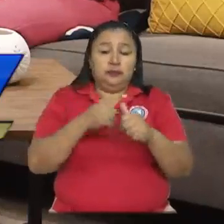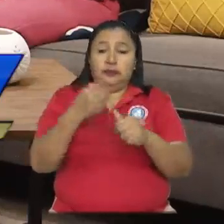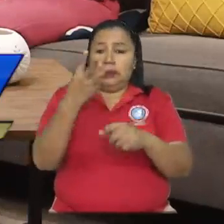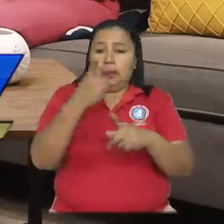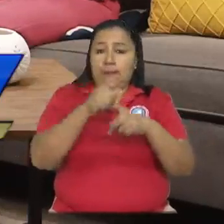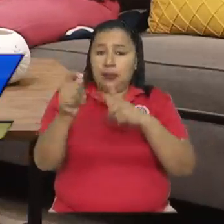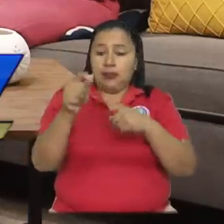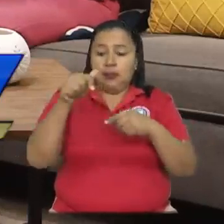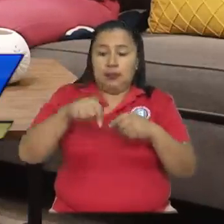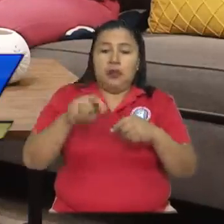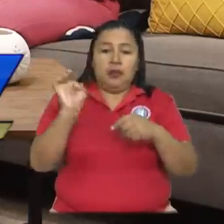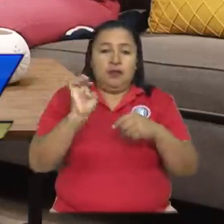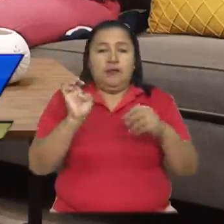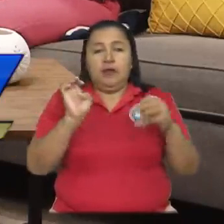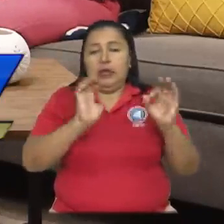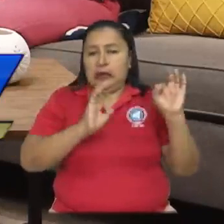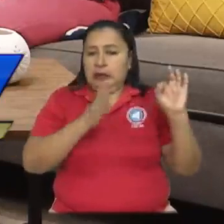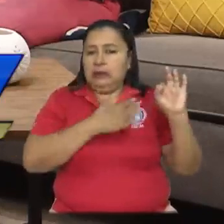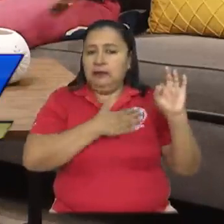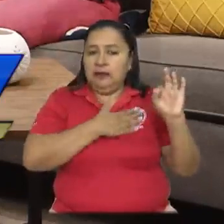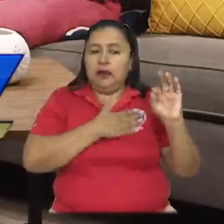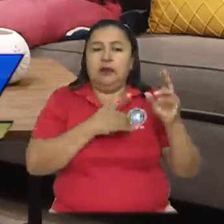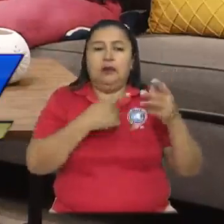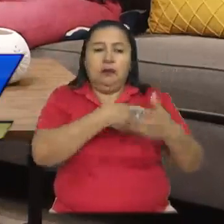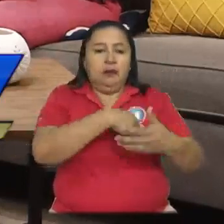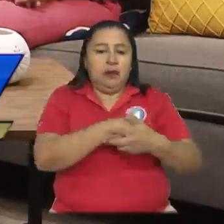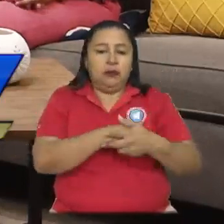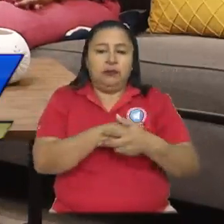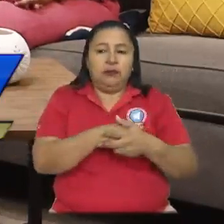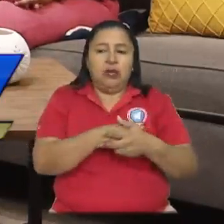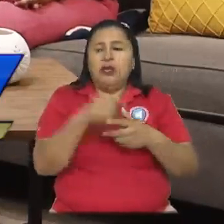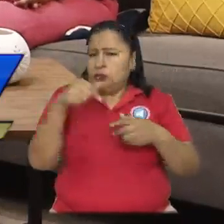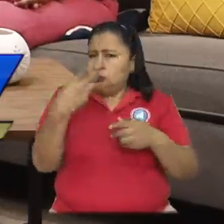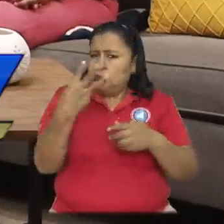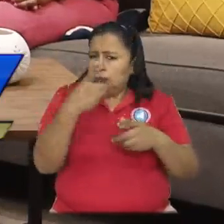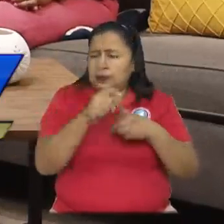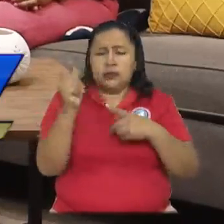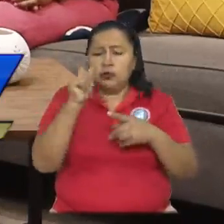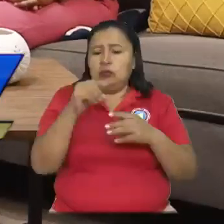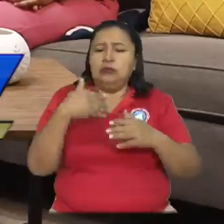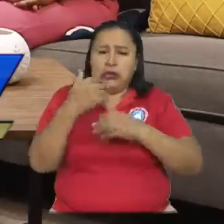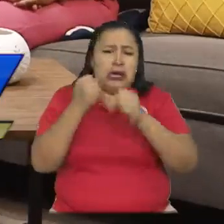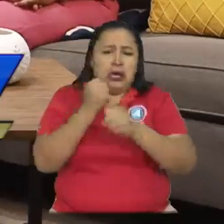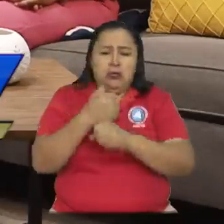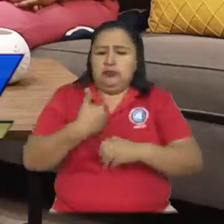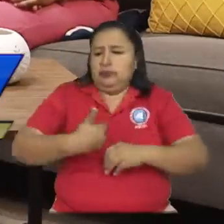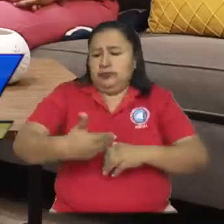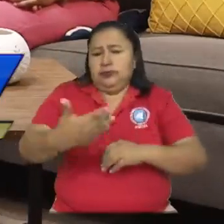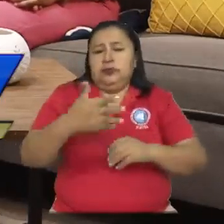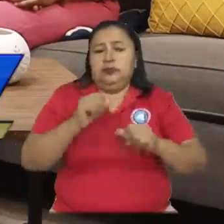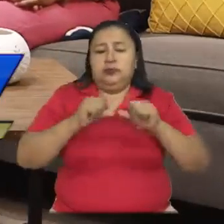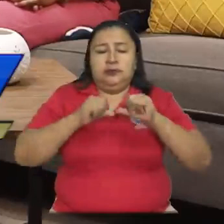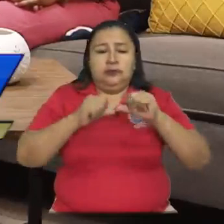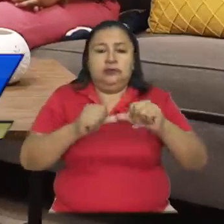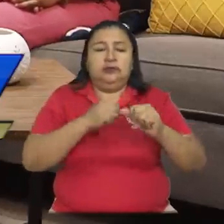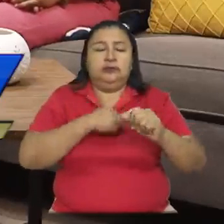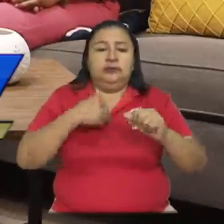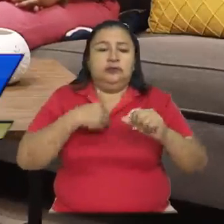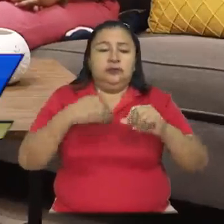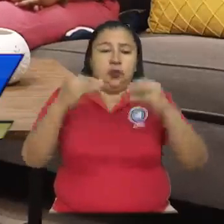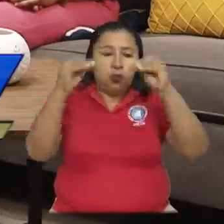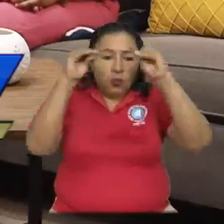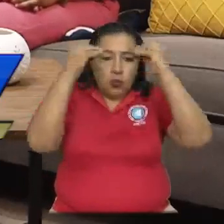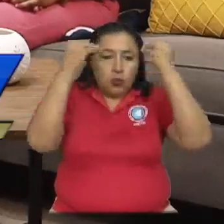pues estaremos, pues no solo el primer trimestre, en realidad todo el año, estaremos brindando diferentes